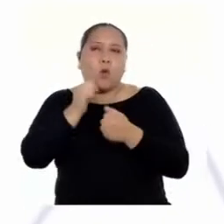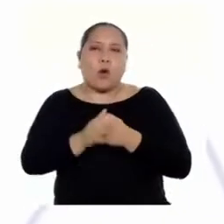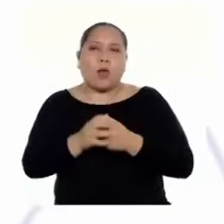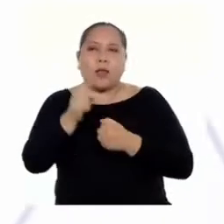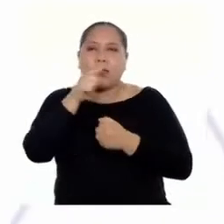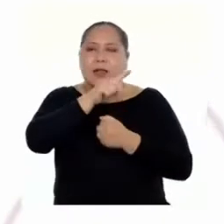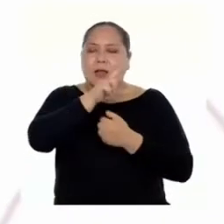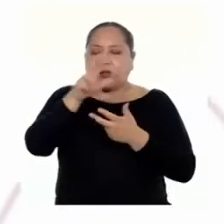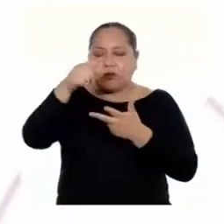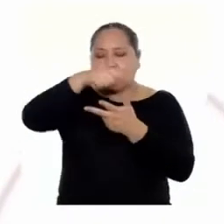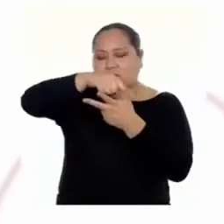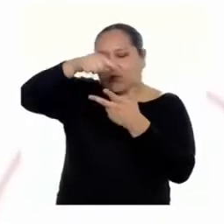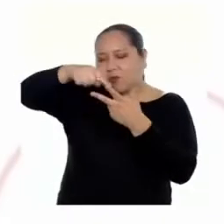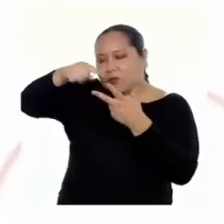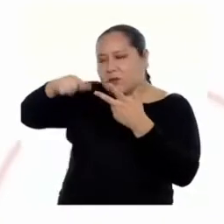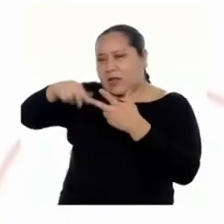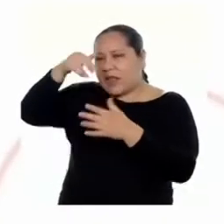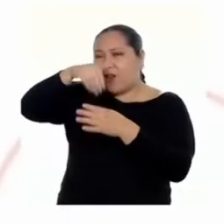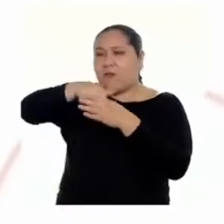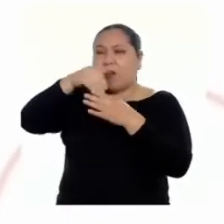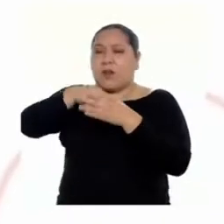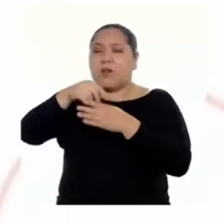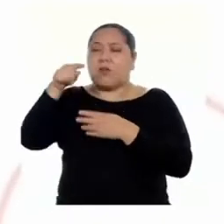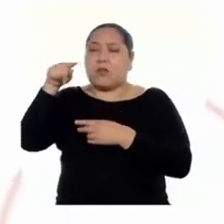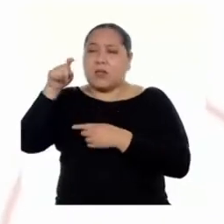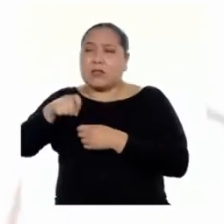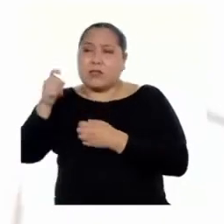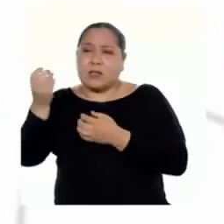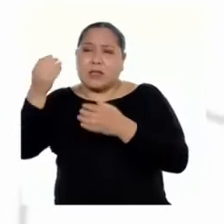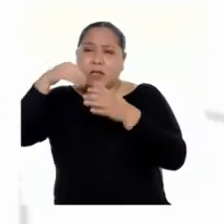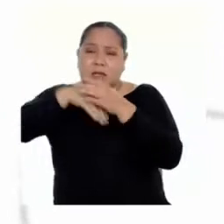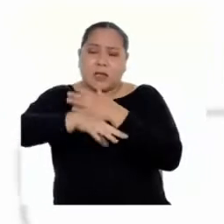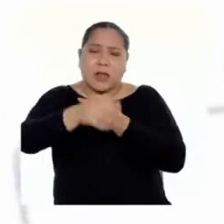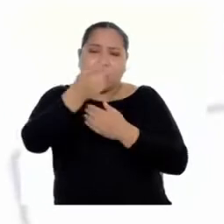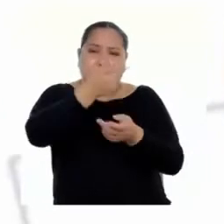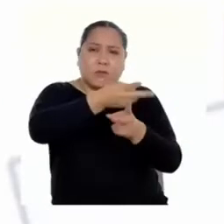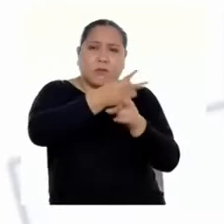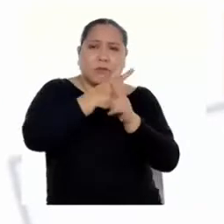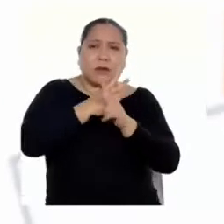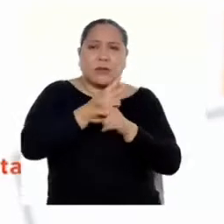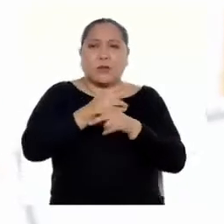las 3 entidades le convendría gestionar el préstamo?